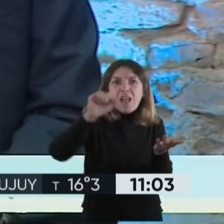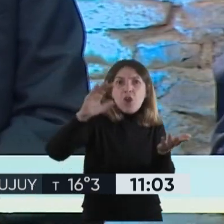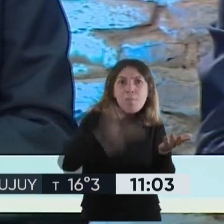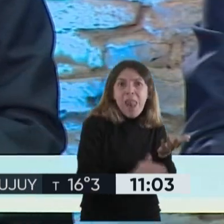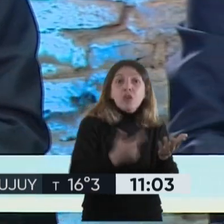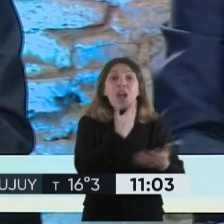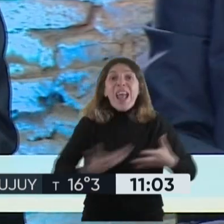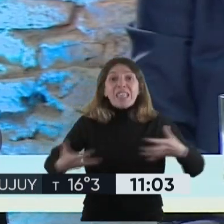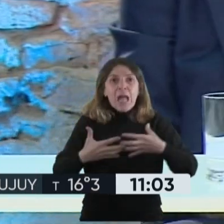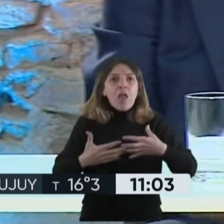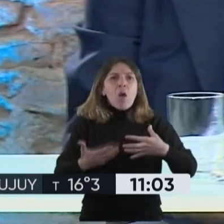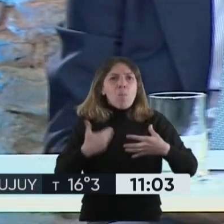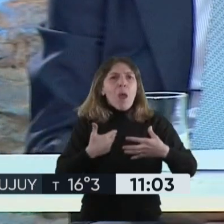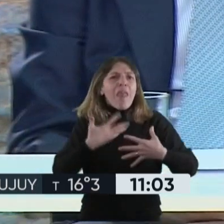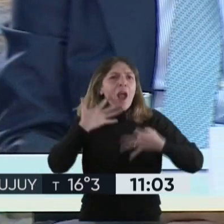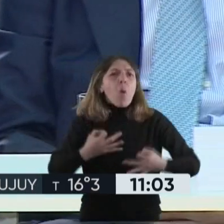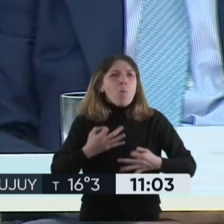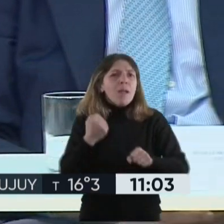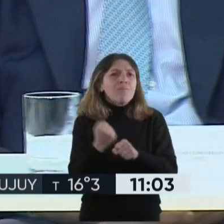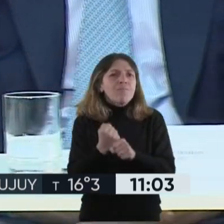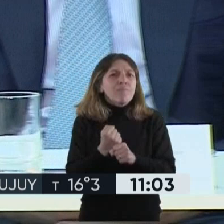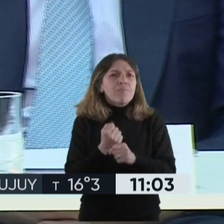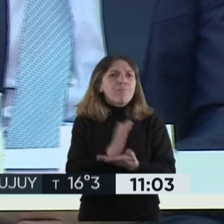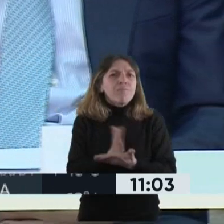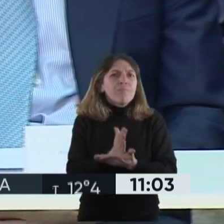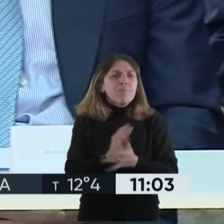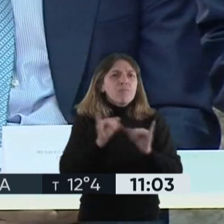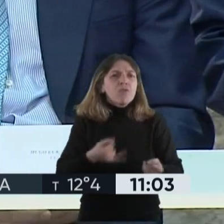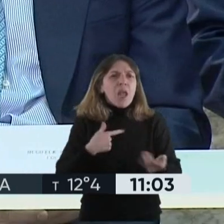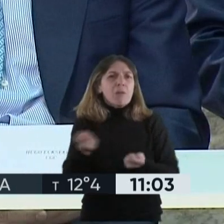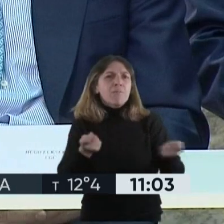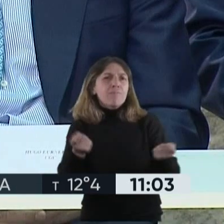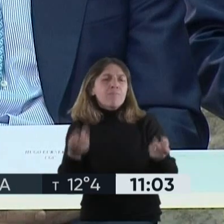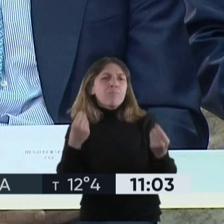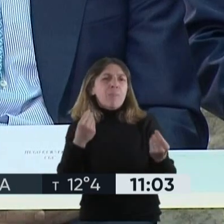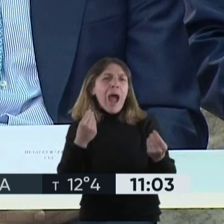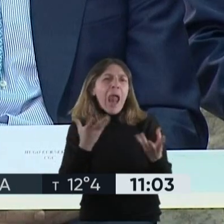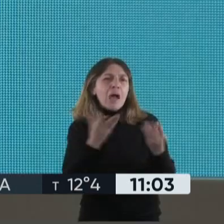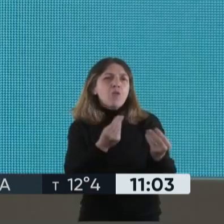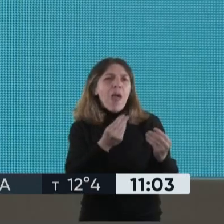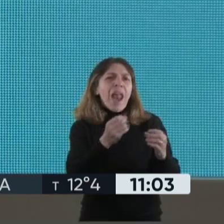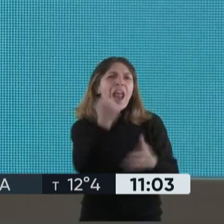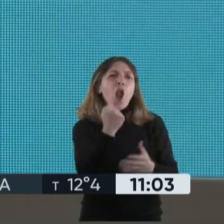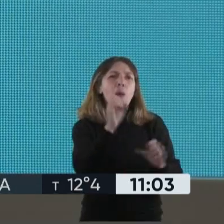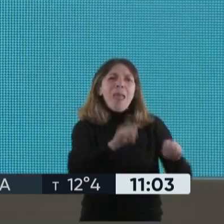para cumplir el rol que el Estado debe cumplir, tanto para seguir apuntalando la recuperación económica como para